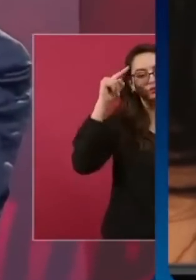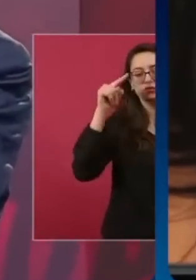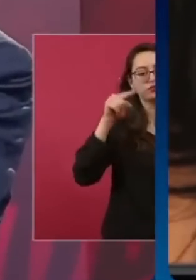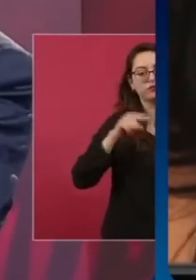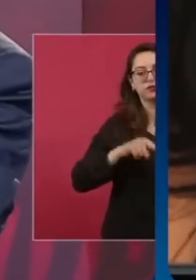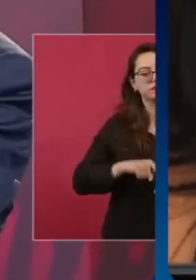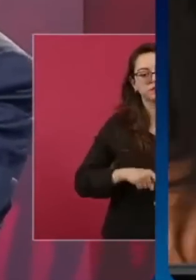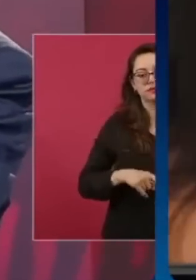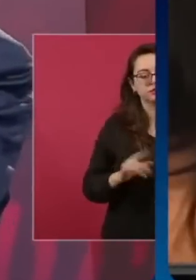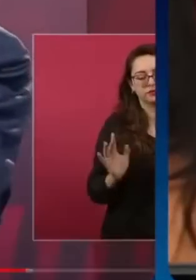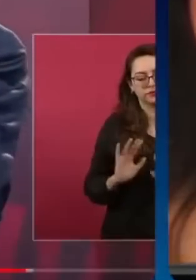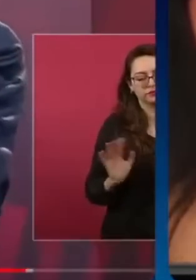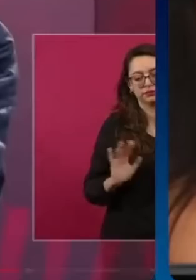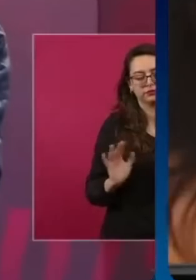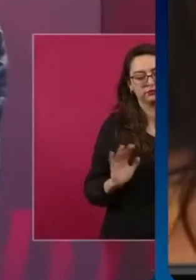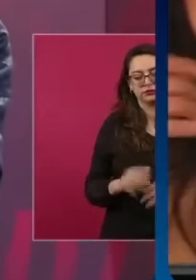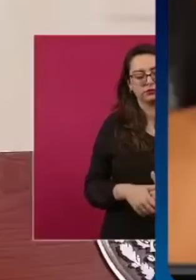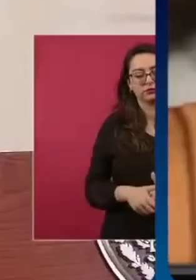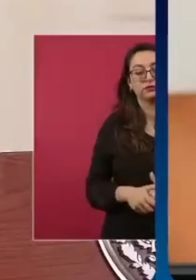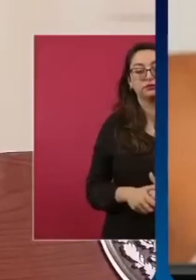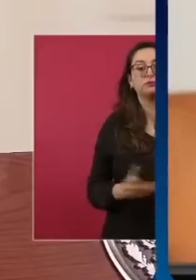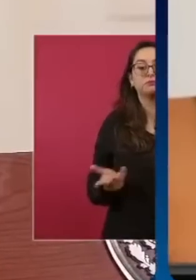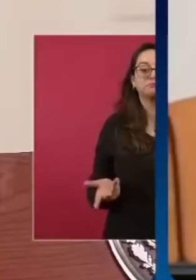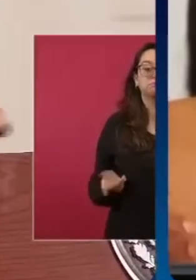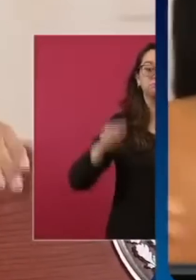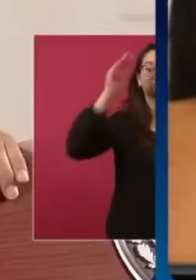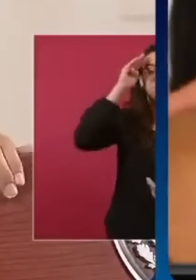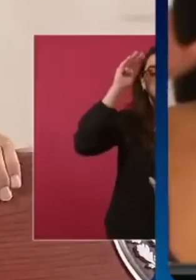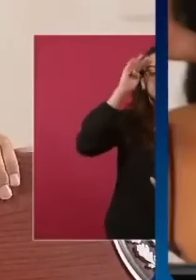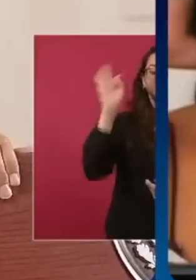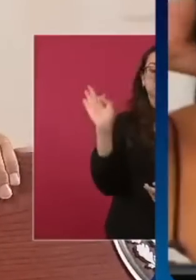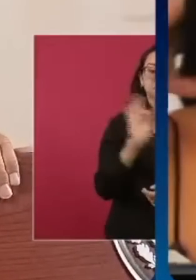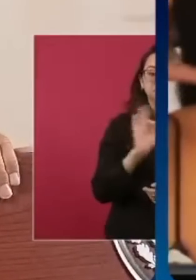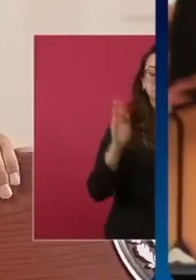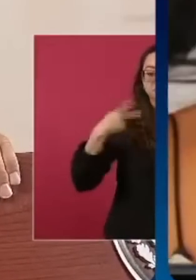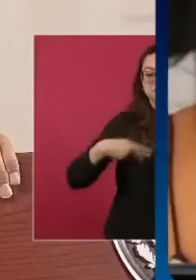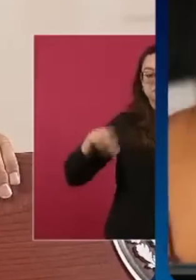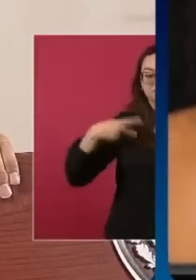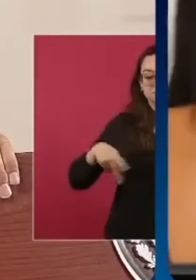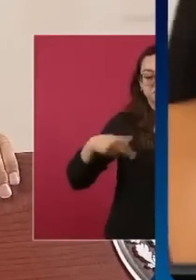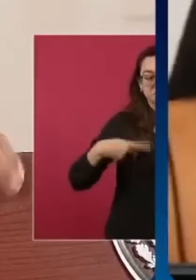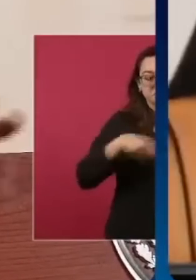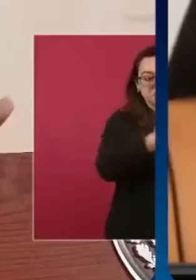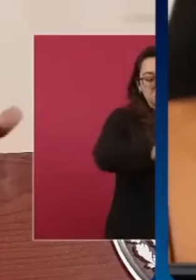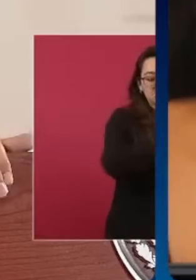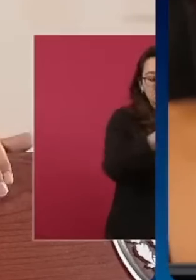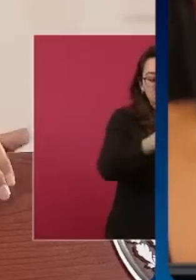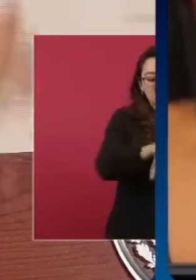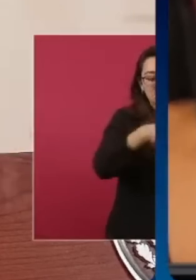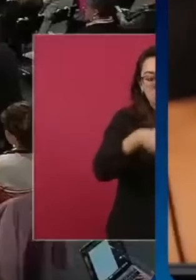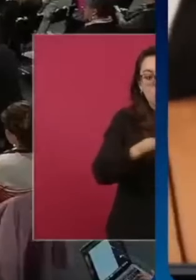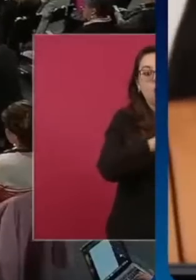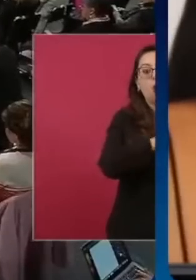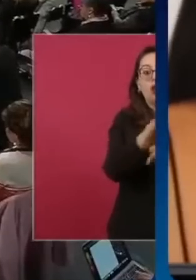participaron en la marcha pensando de que pues era una marcha opositora a nosotros,